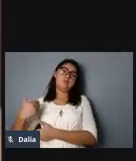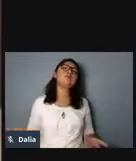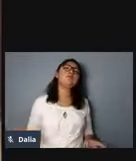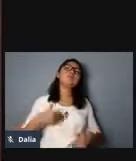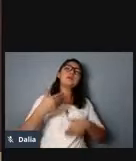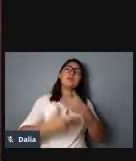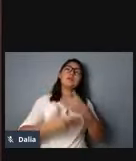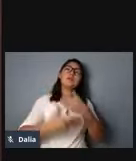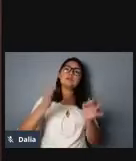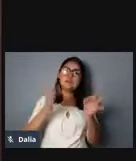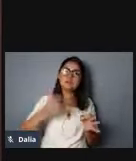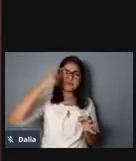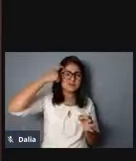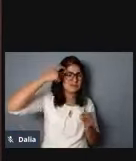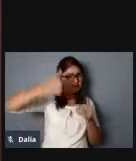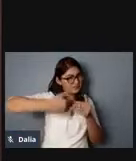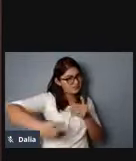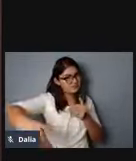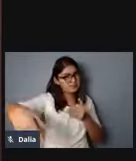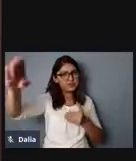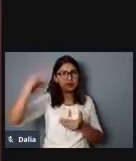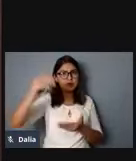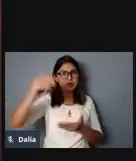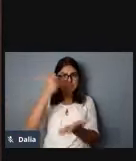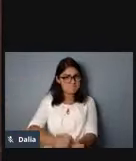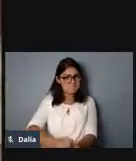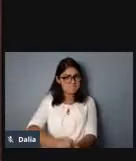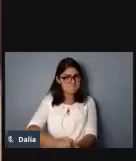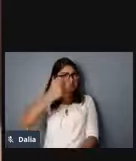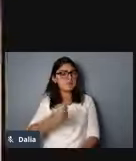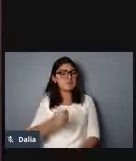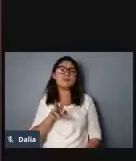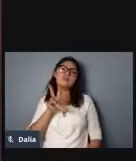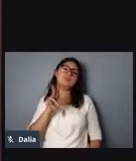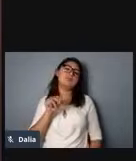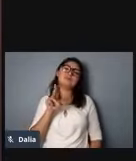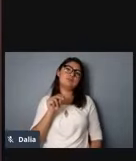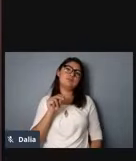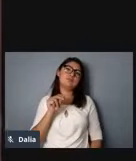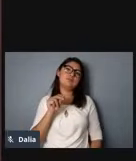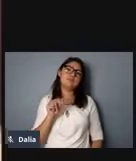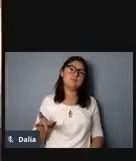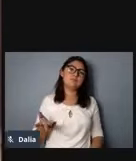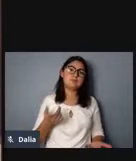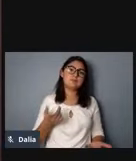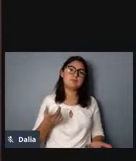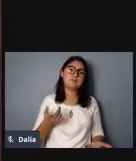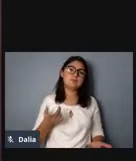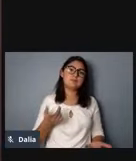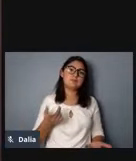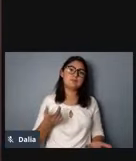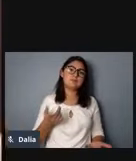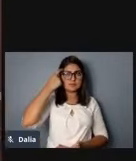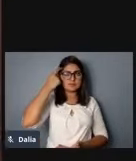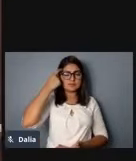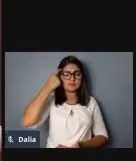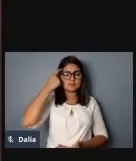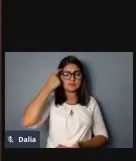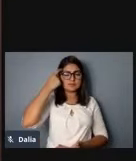largo plazo, que tengamos esta concepción a largo plazo, o que dure, ¿no? Que